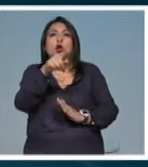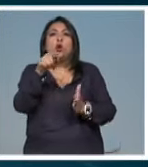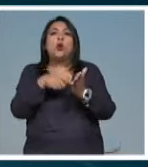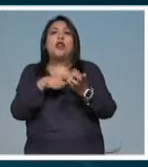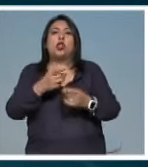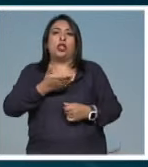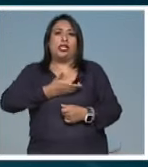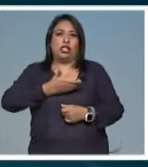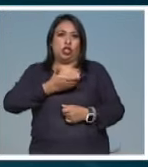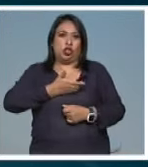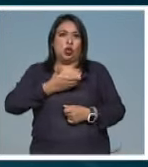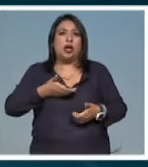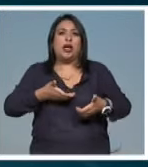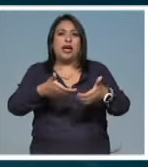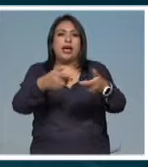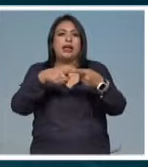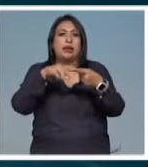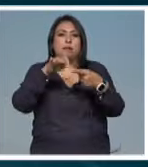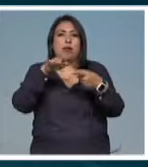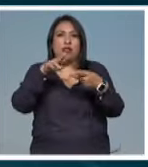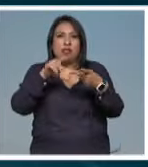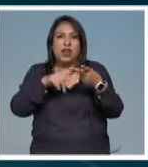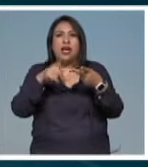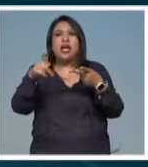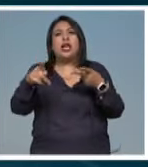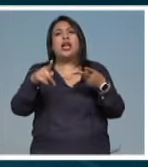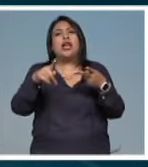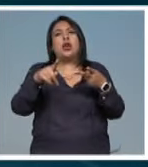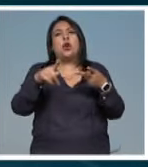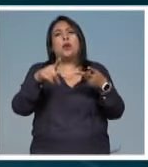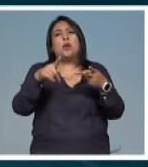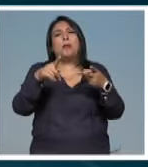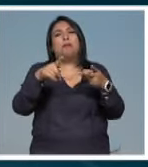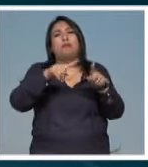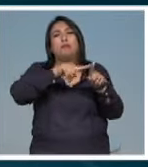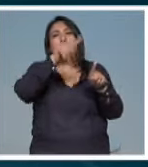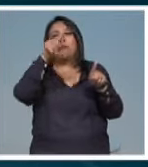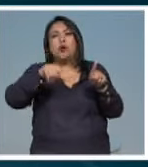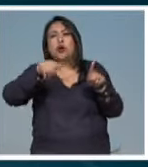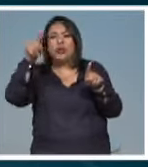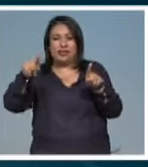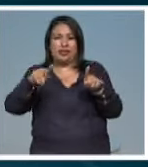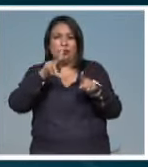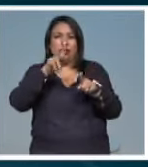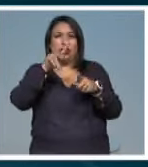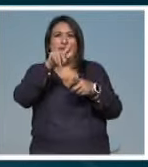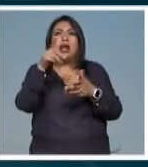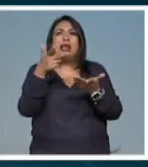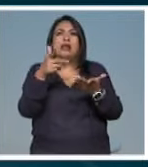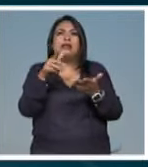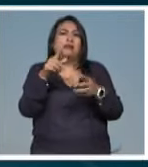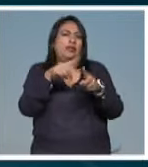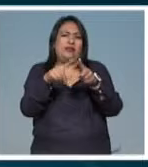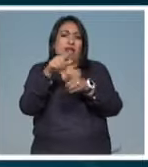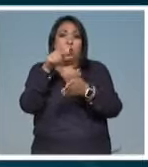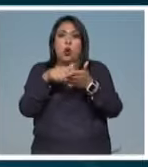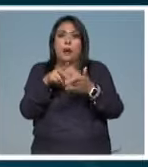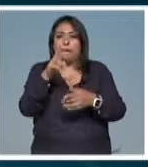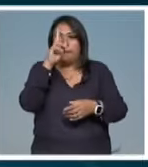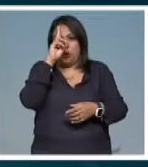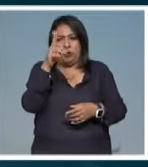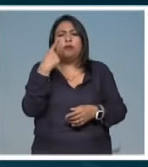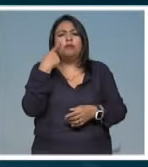Zócalo capitalino, la calle de Madero, el Empedradillo, los portales que están en el Ayuntamiento de la Ciudad de México, entre otros espacios,